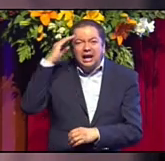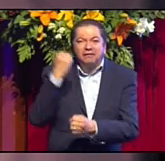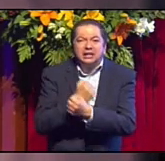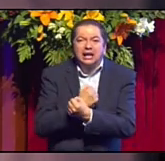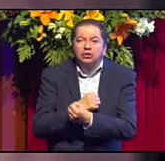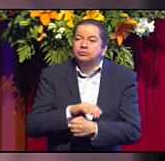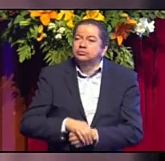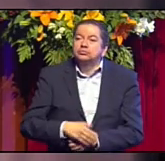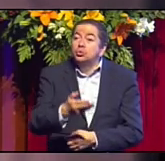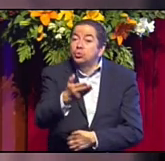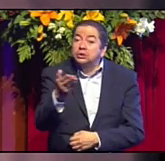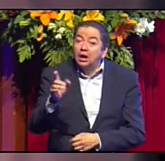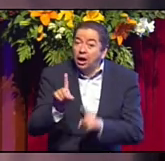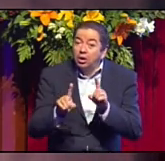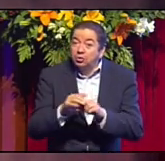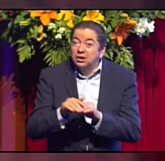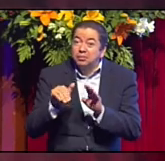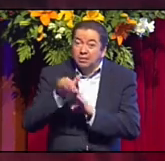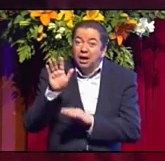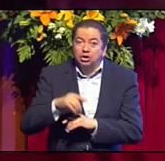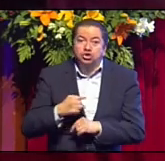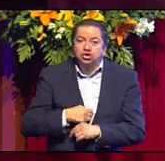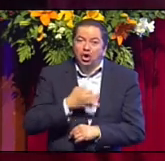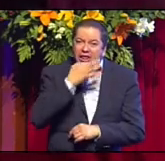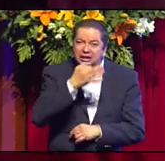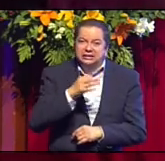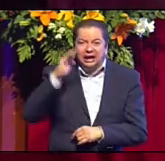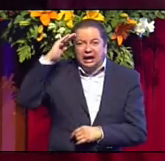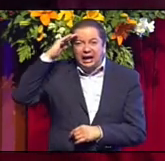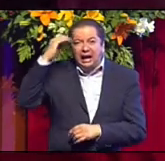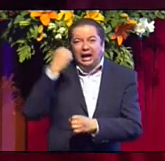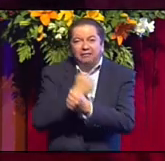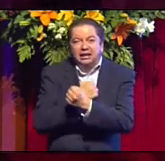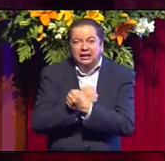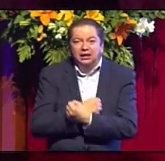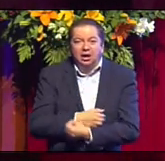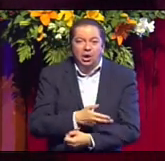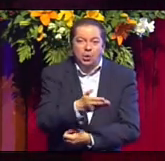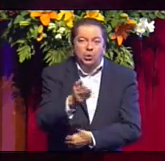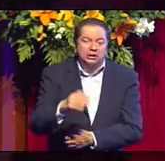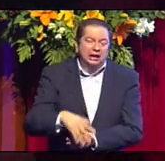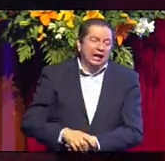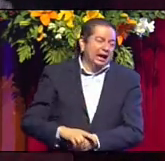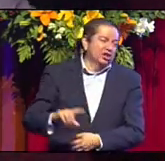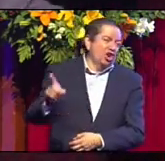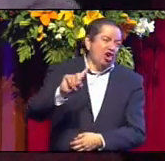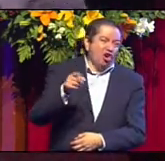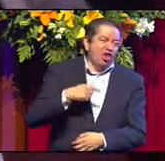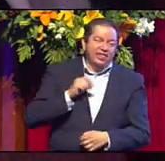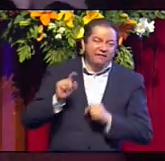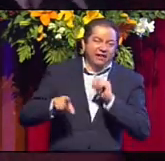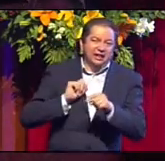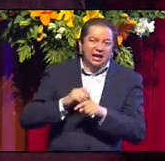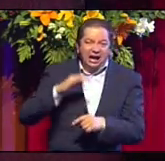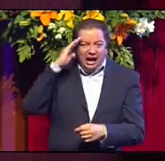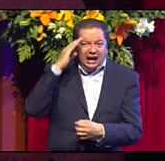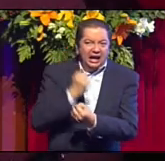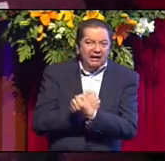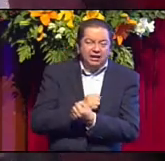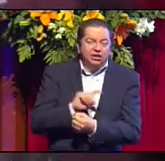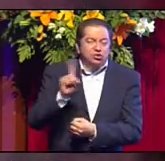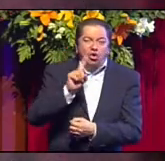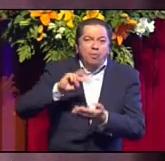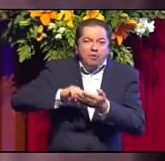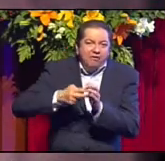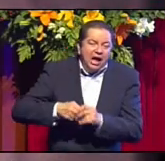mayoría. Cada vez que yo hablaba de Carabinero, me decían, alcalde, no los defiendo. No se meta el